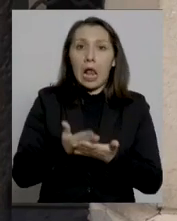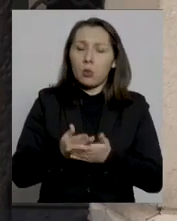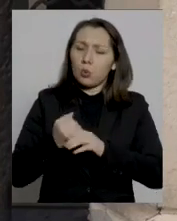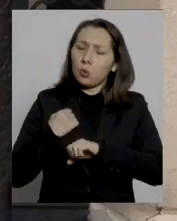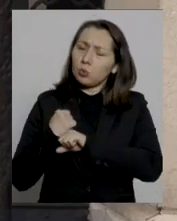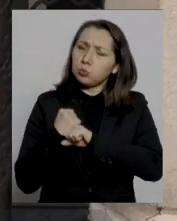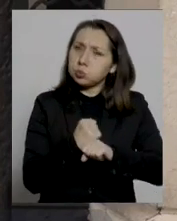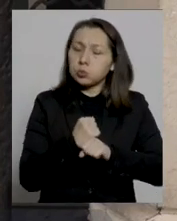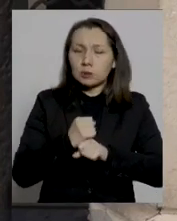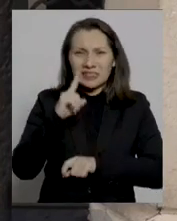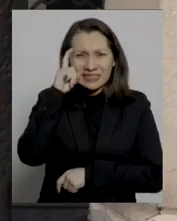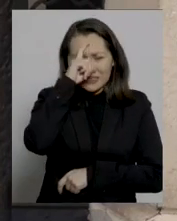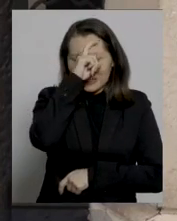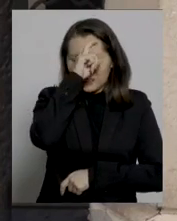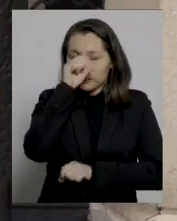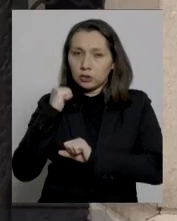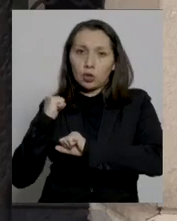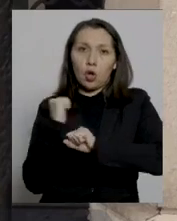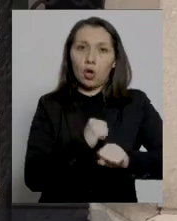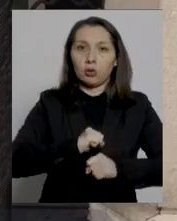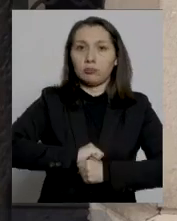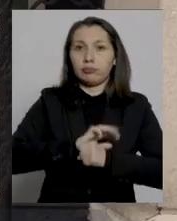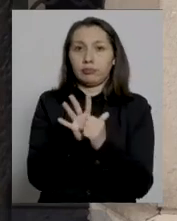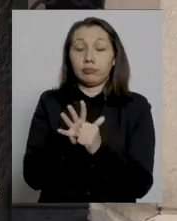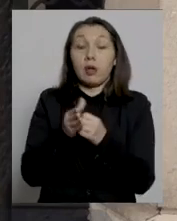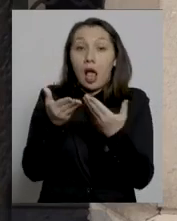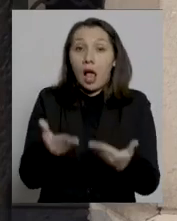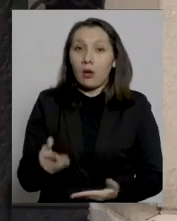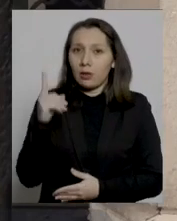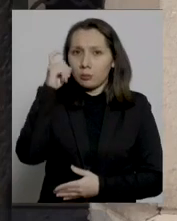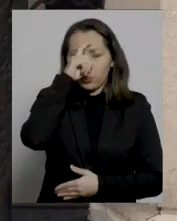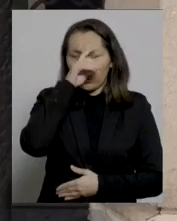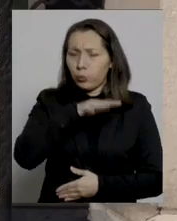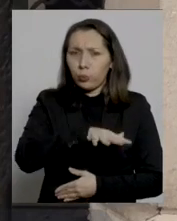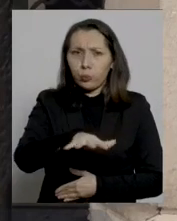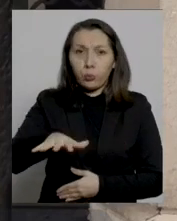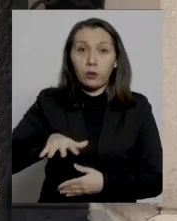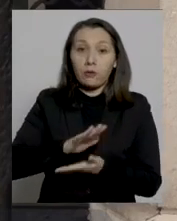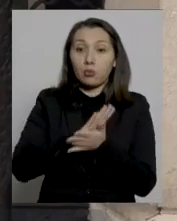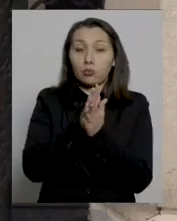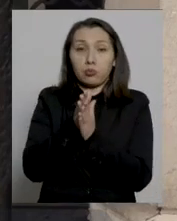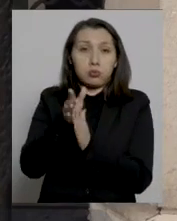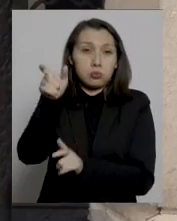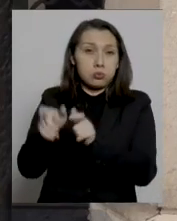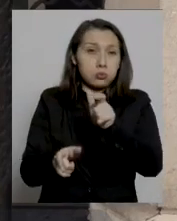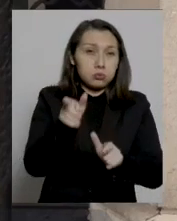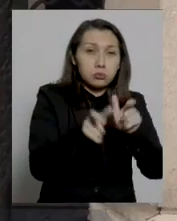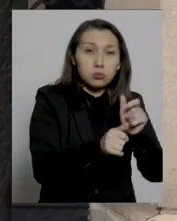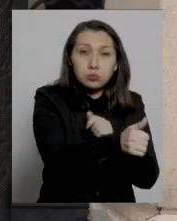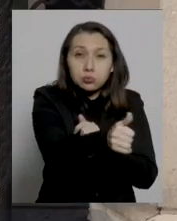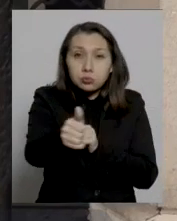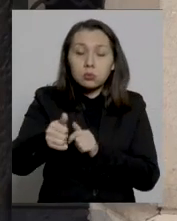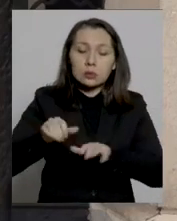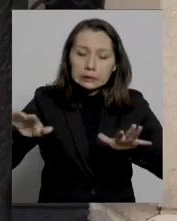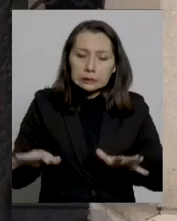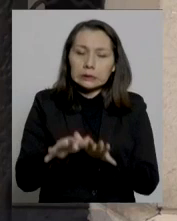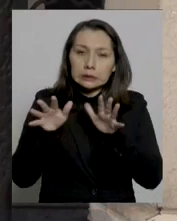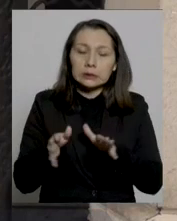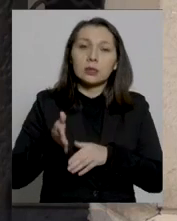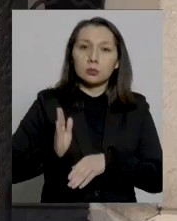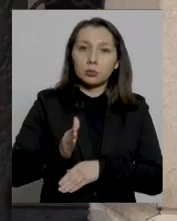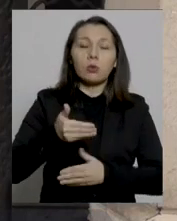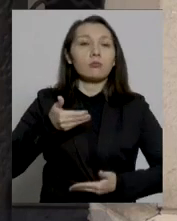una durísima lucha contra la pandemia en este momento, que es un momento muy difícil, y a todos quienes están trabajando para que este país pueda